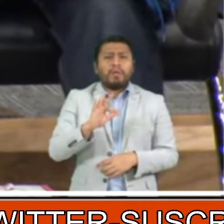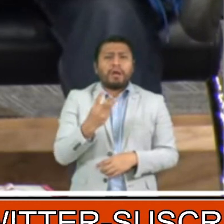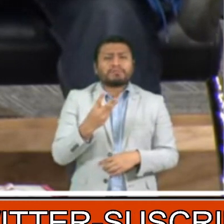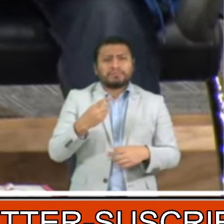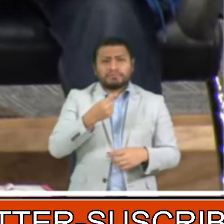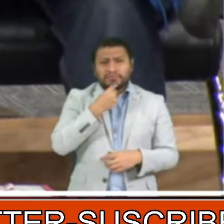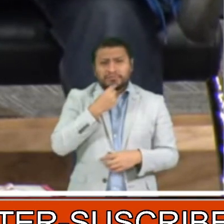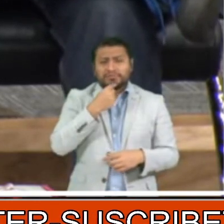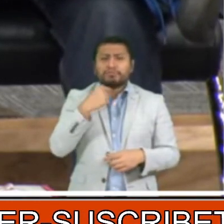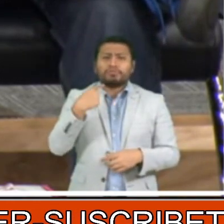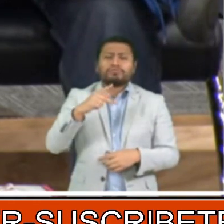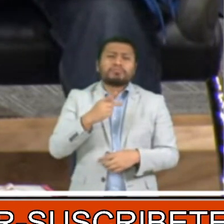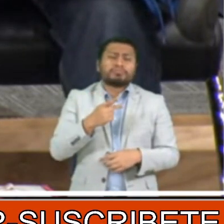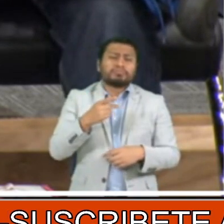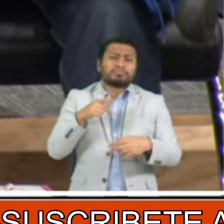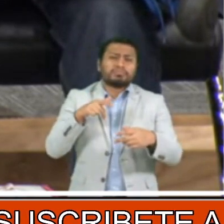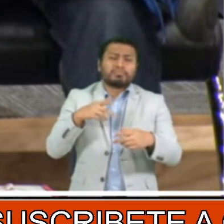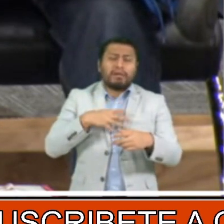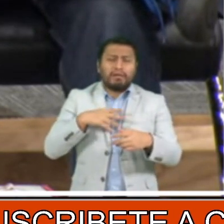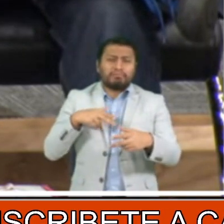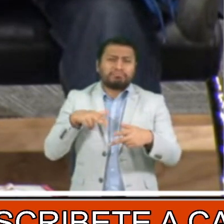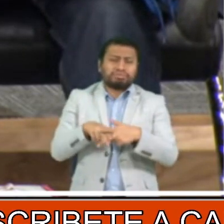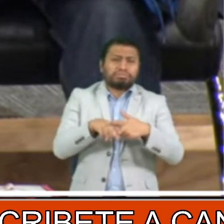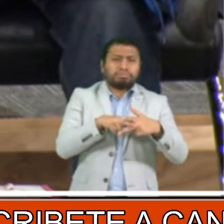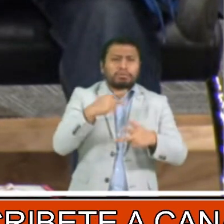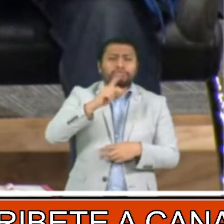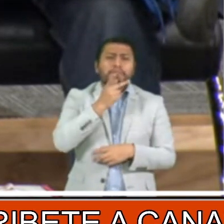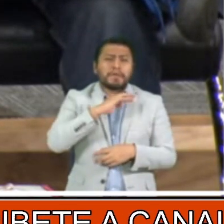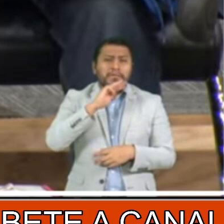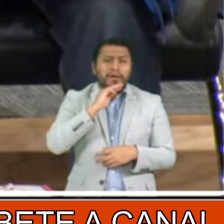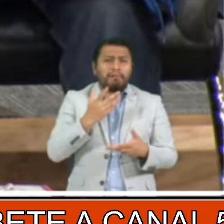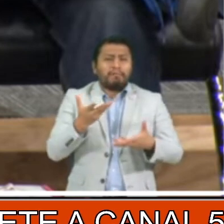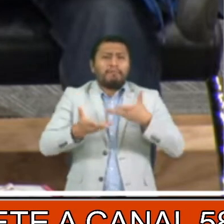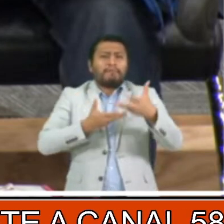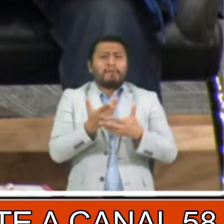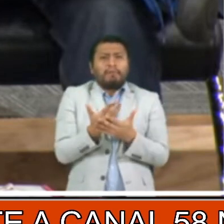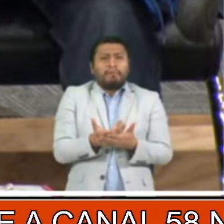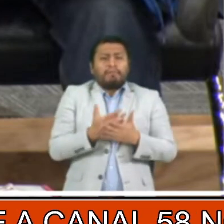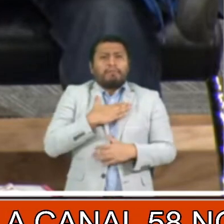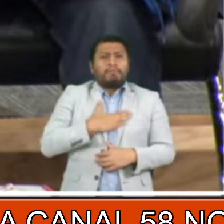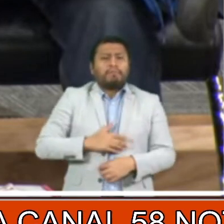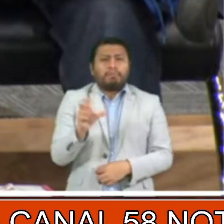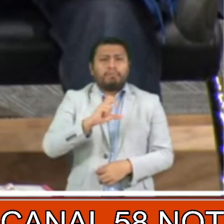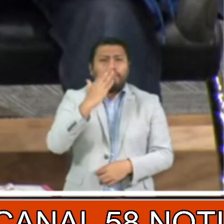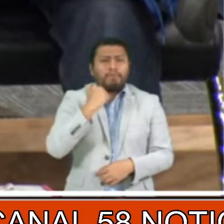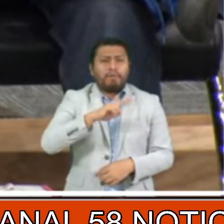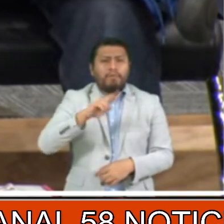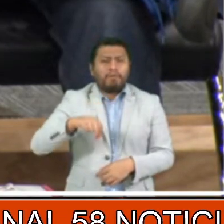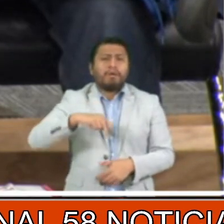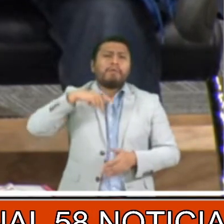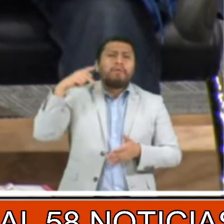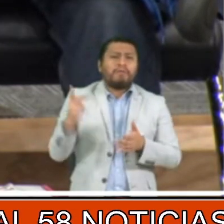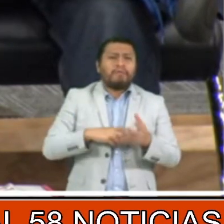en la impunidad a sus familiares políticos. Nuevamente quedó el pueblo como simple espectador ante la